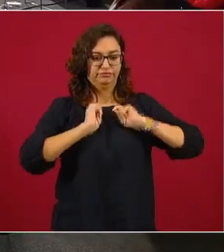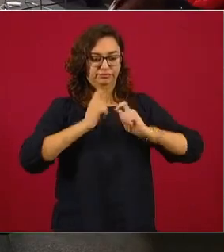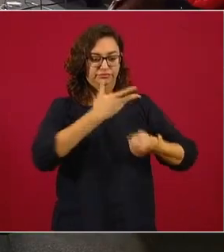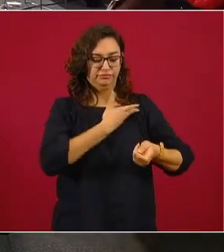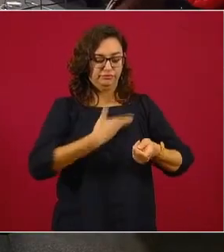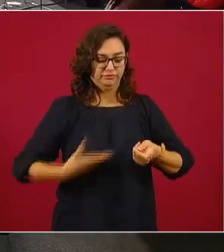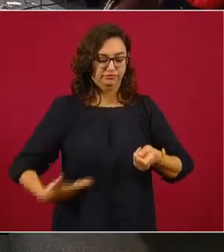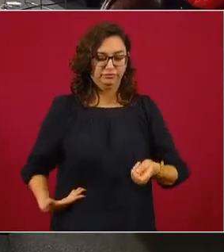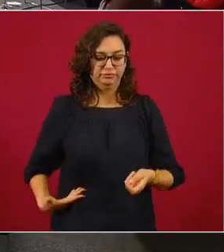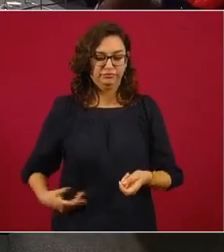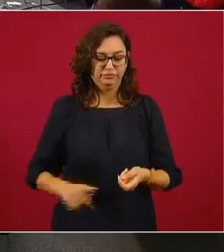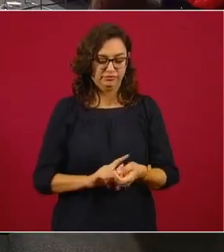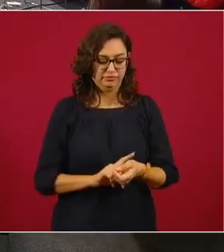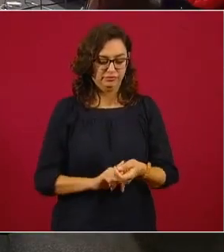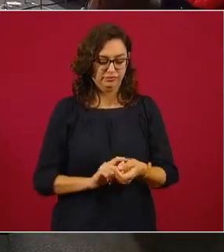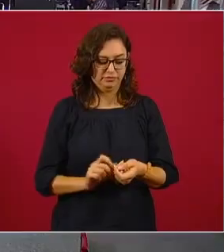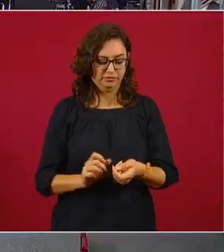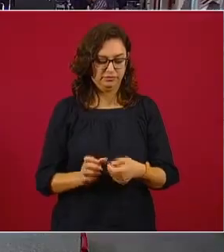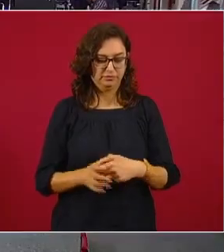el texto,